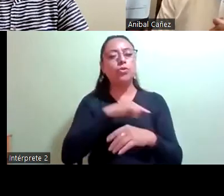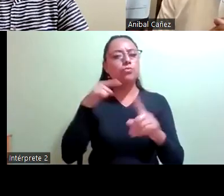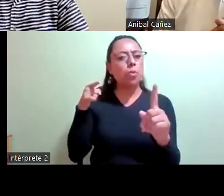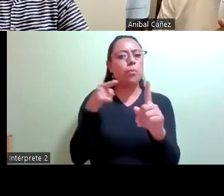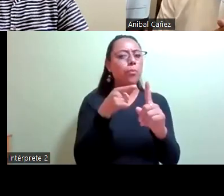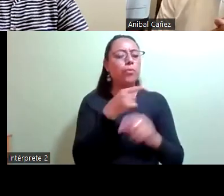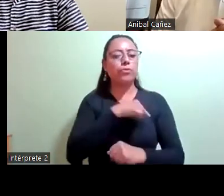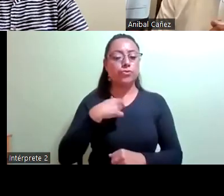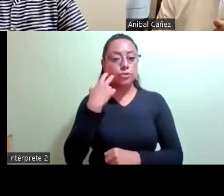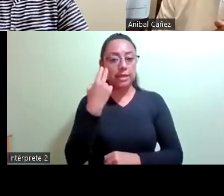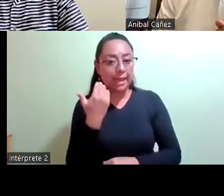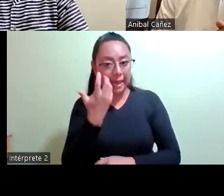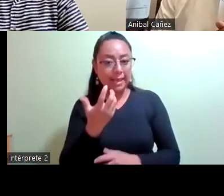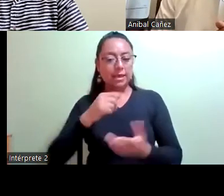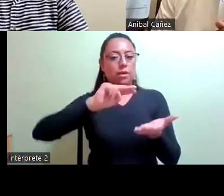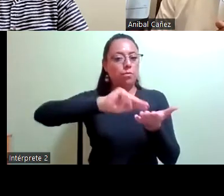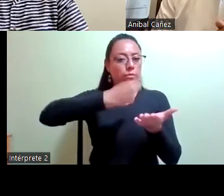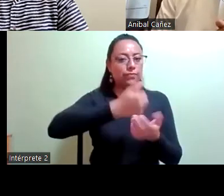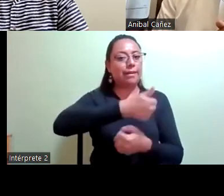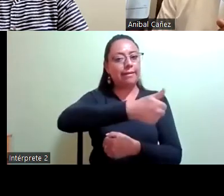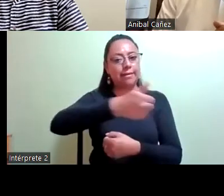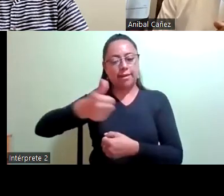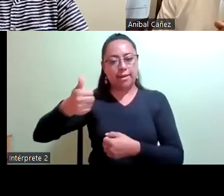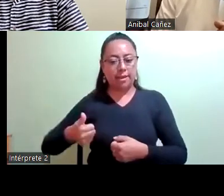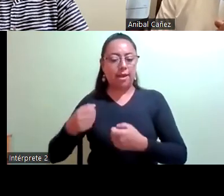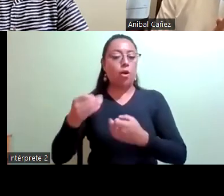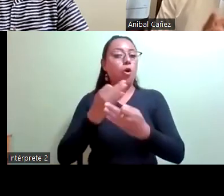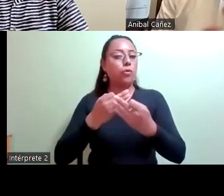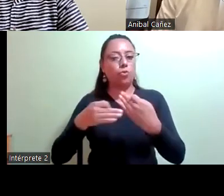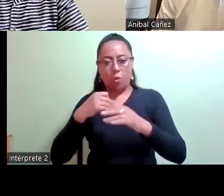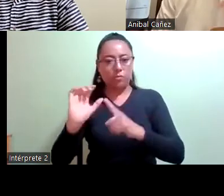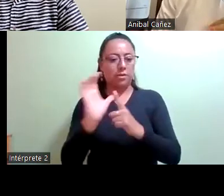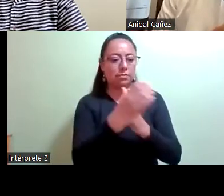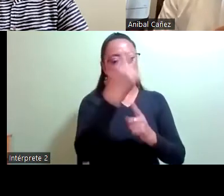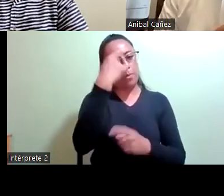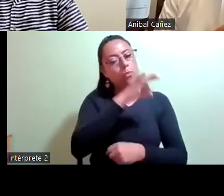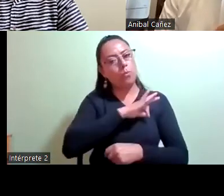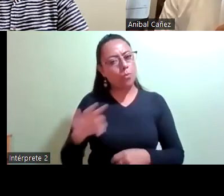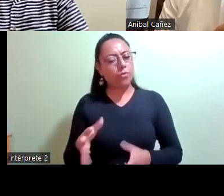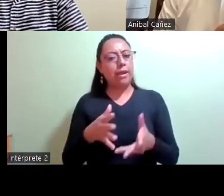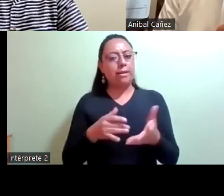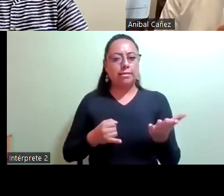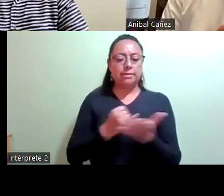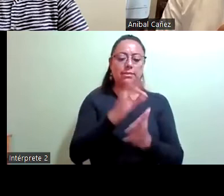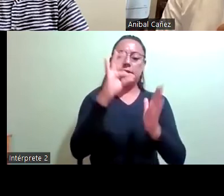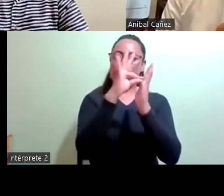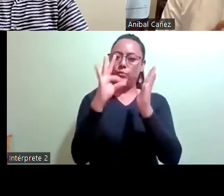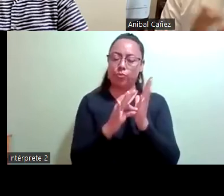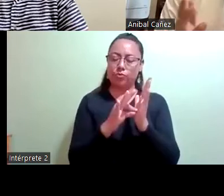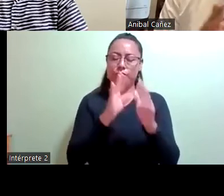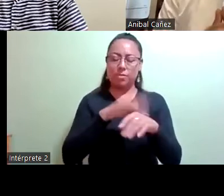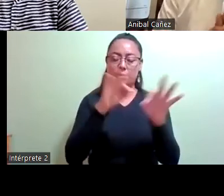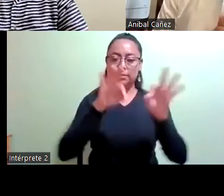cada una de las y las comisiones para fijar los puntos mínimos respecto de los cuales podríamos